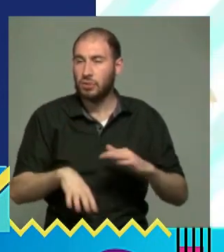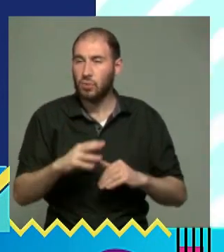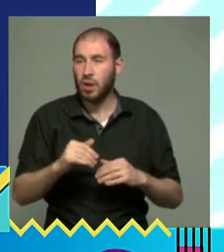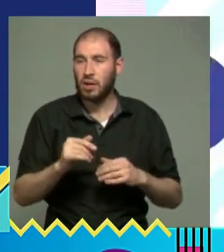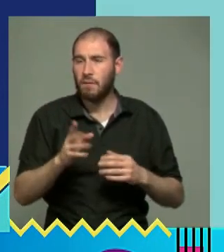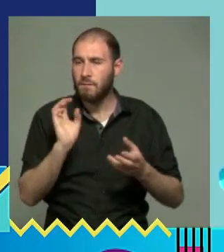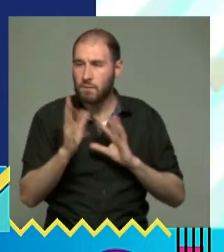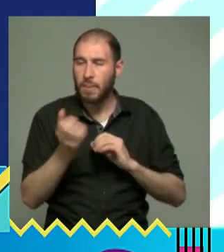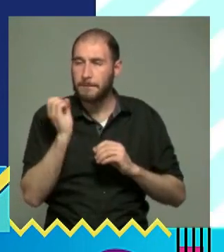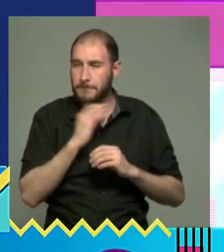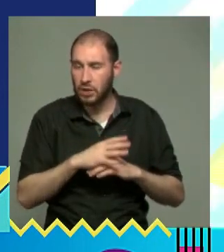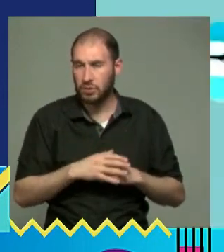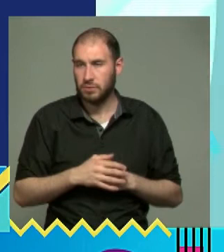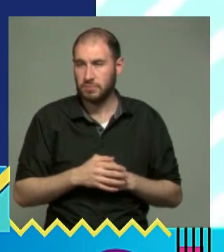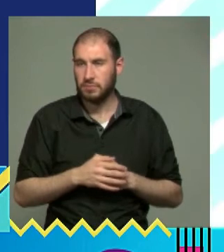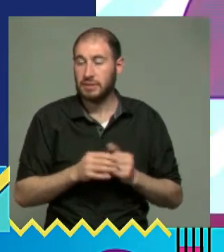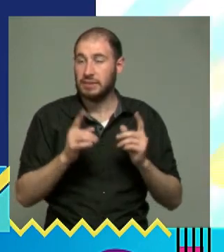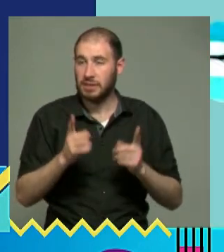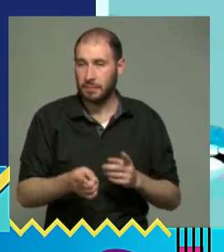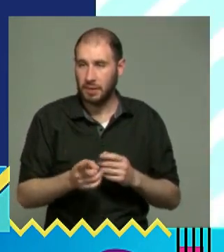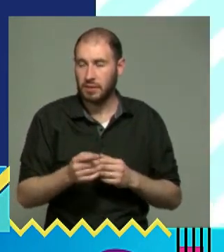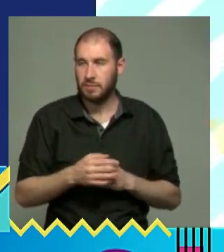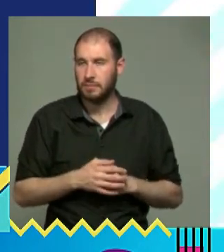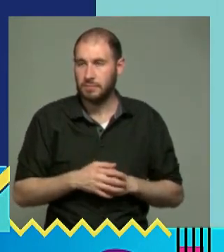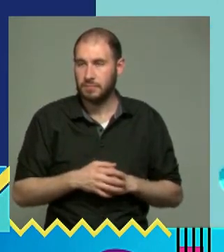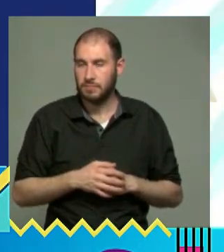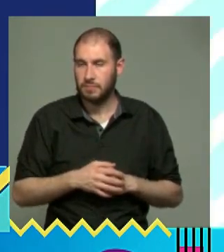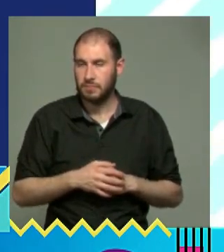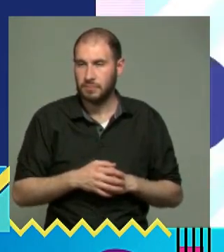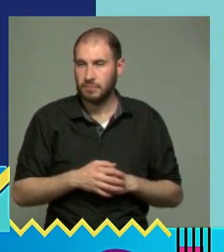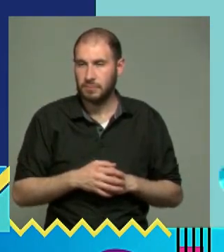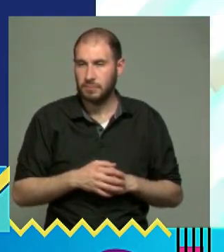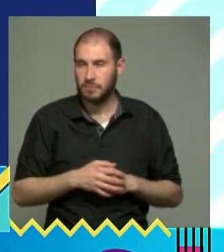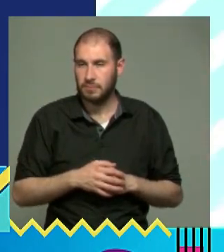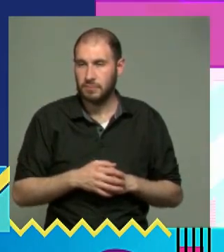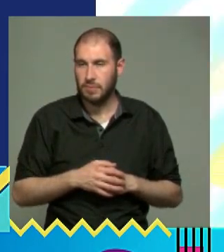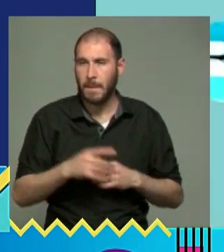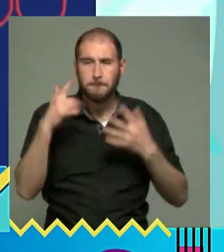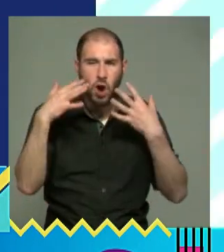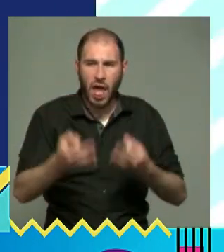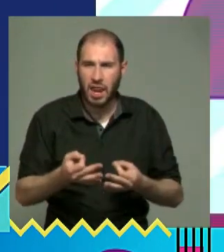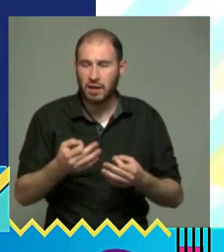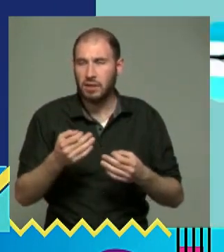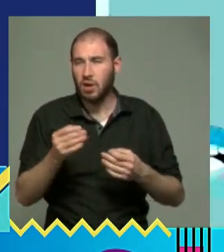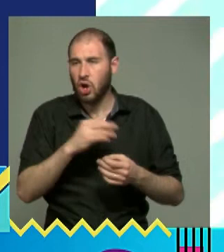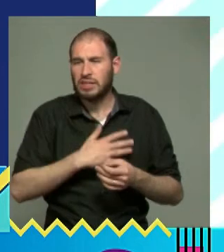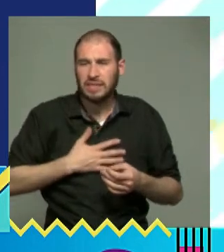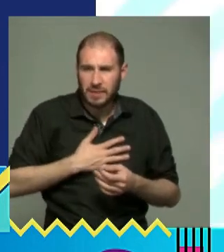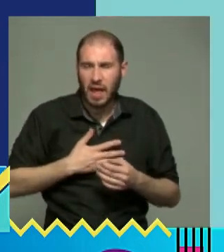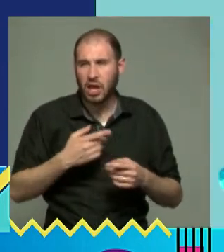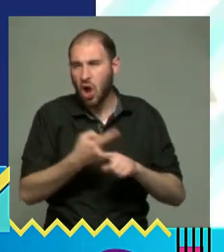mejores condiciones de salubridad y que incluso eso no afecta ni la moral ni la